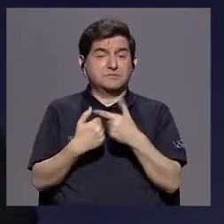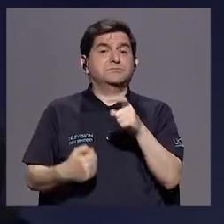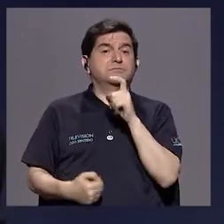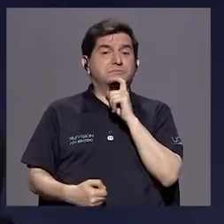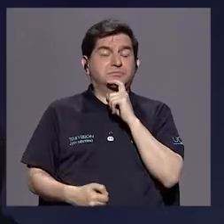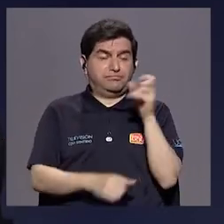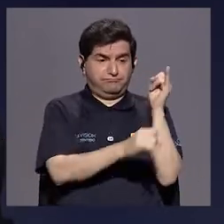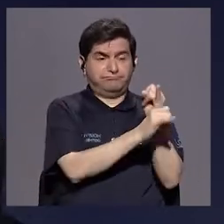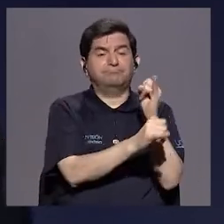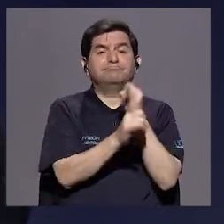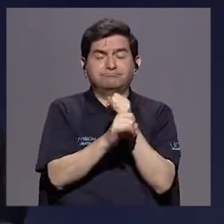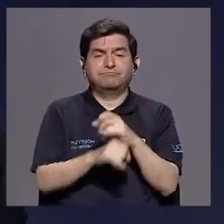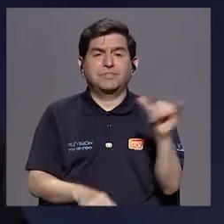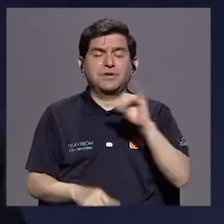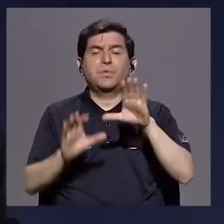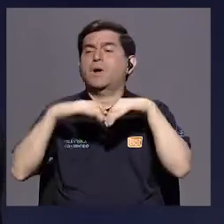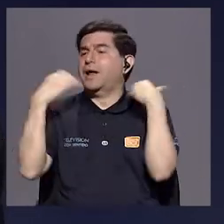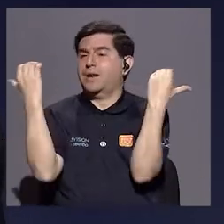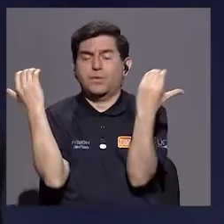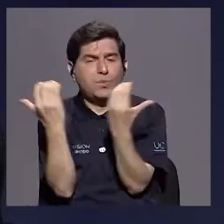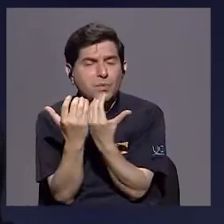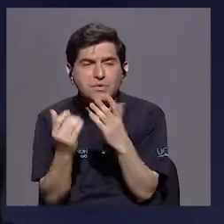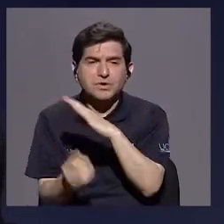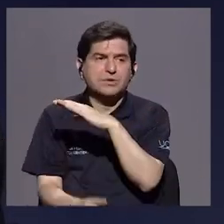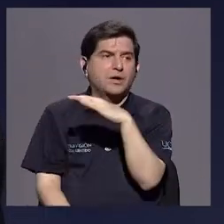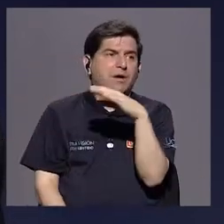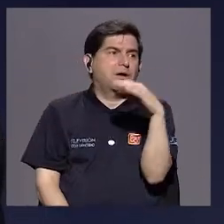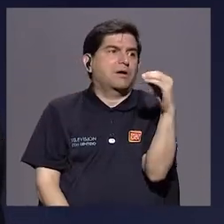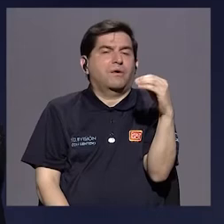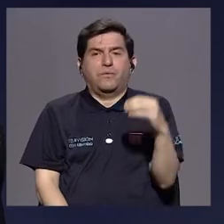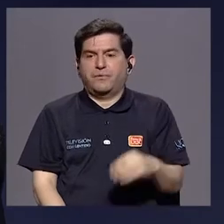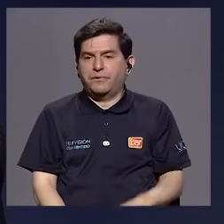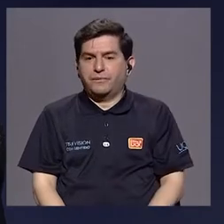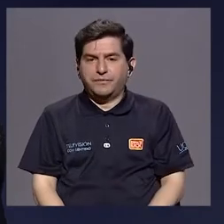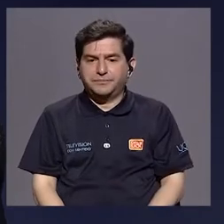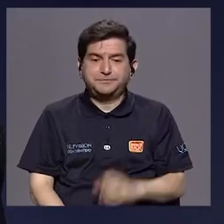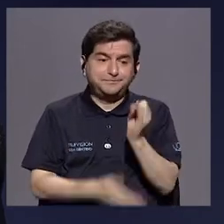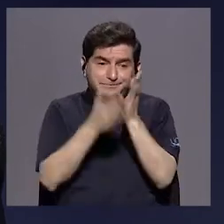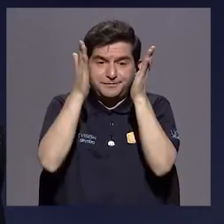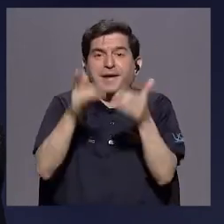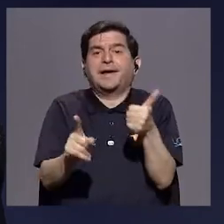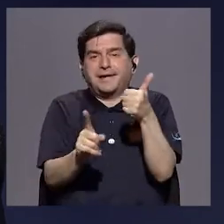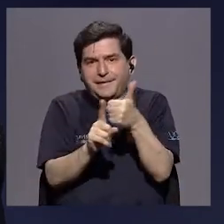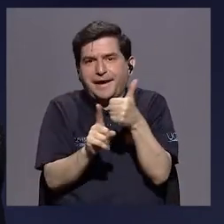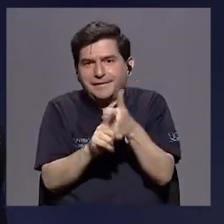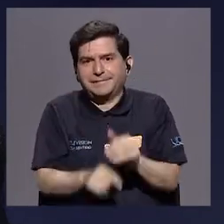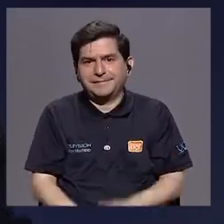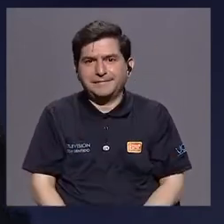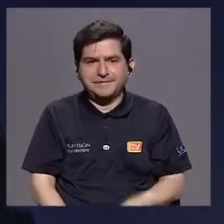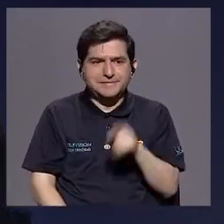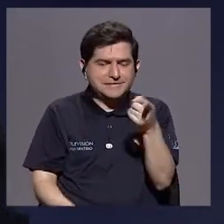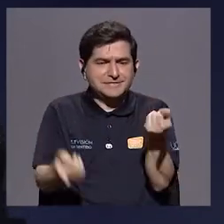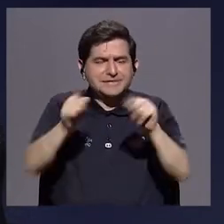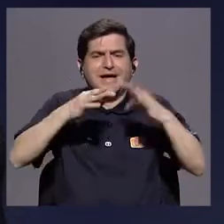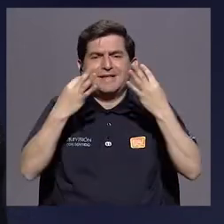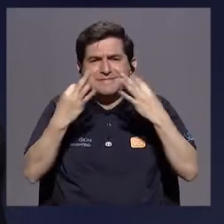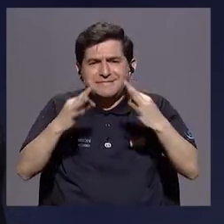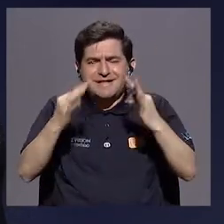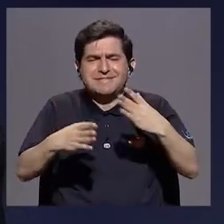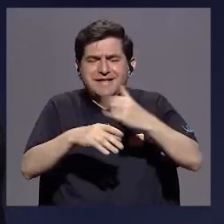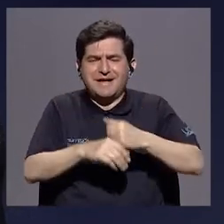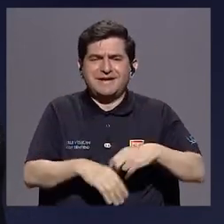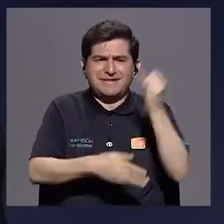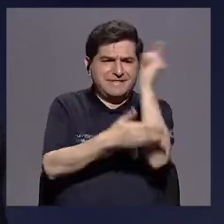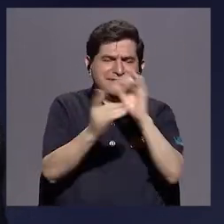sólo de estas instituciones y comités y artistas que están tratando de crear